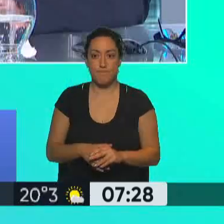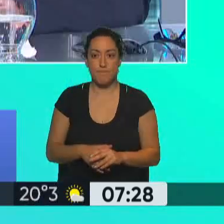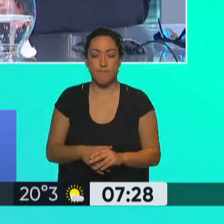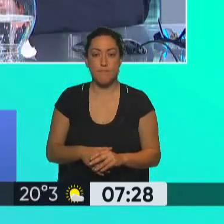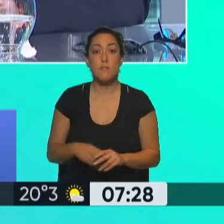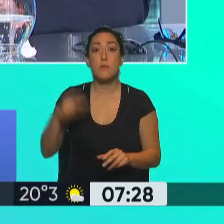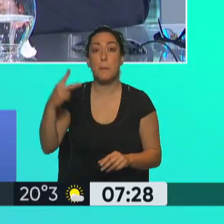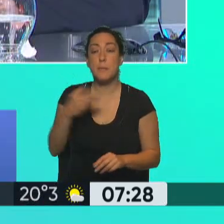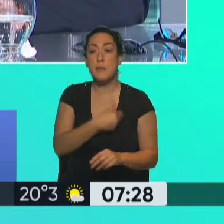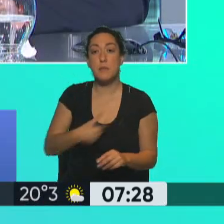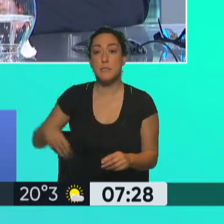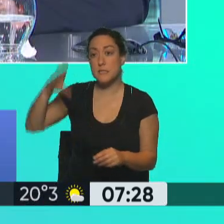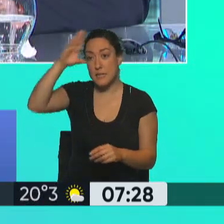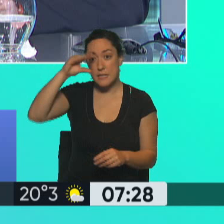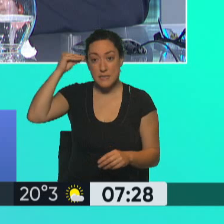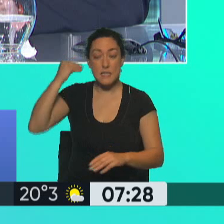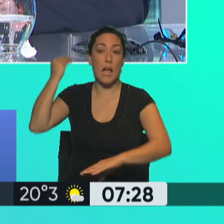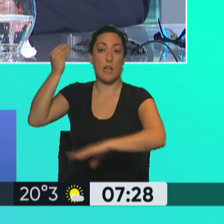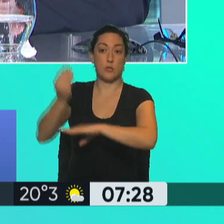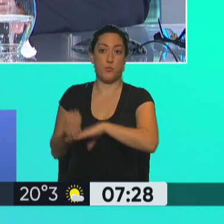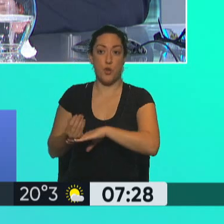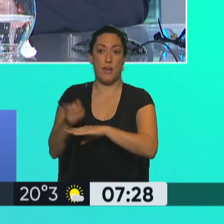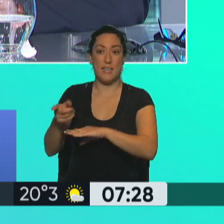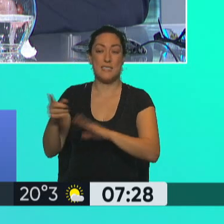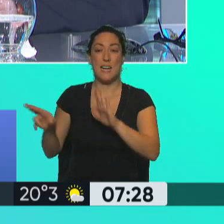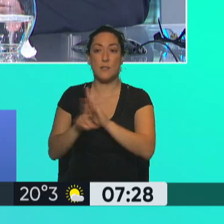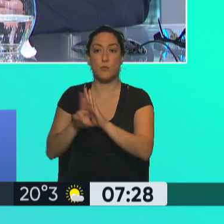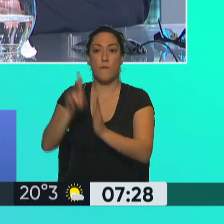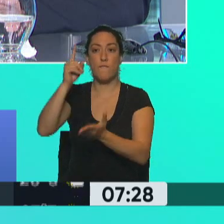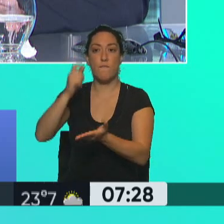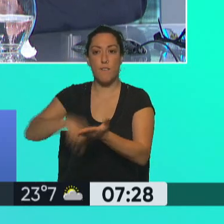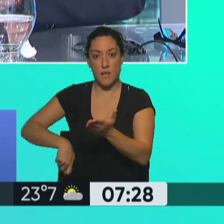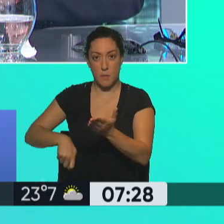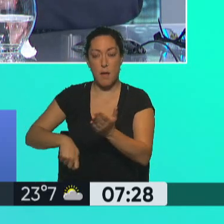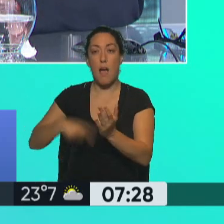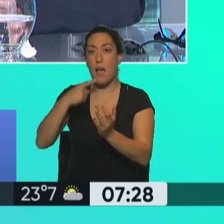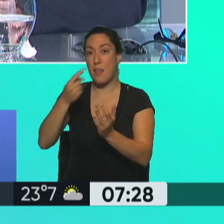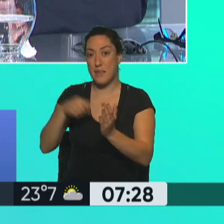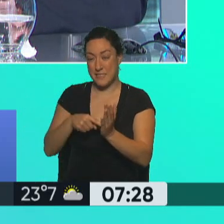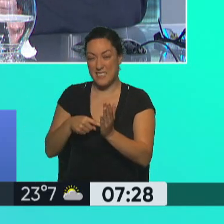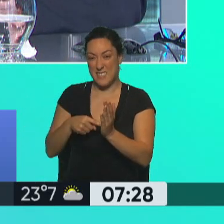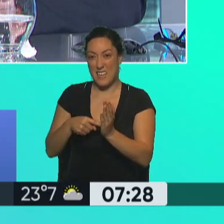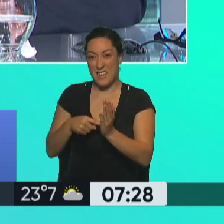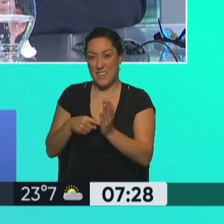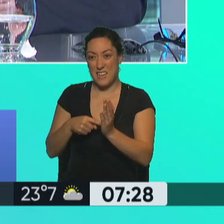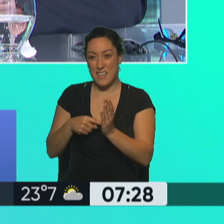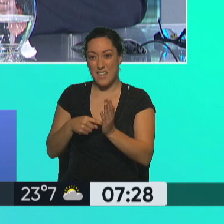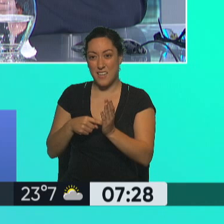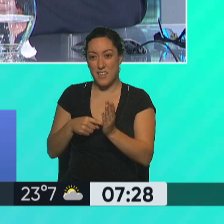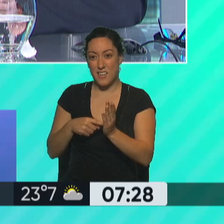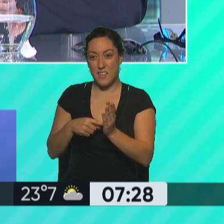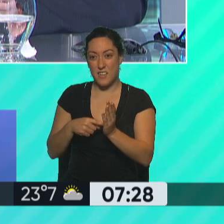la vicepresidenta Cristina Fernández de Kirchner, lo que hizo fue firmar una resolución en la cual toda la